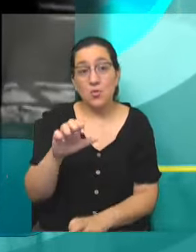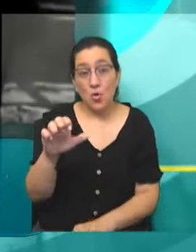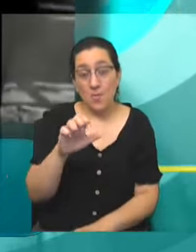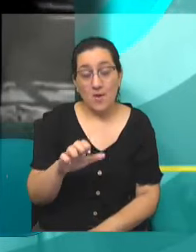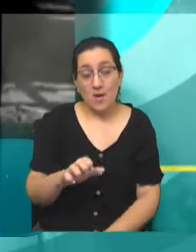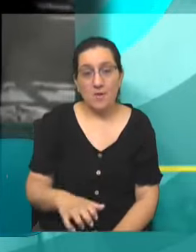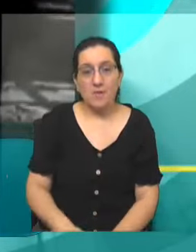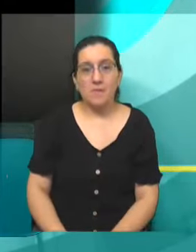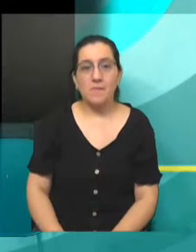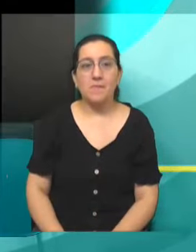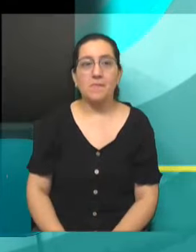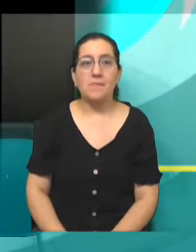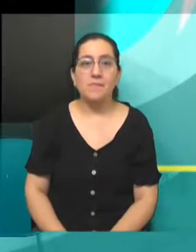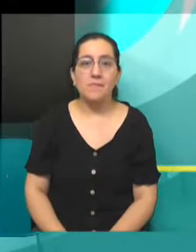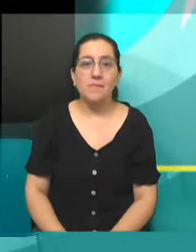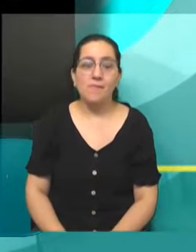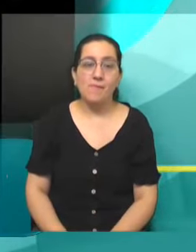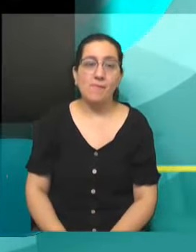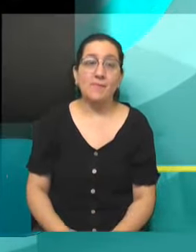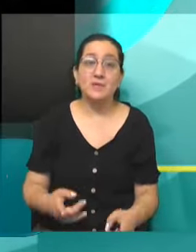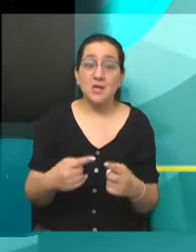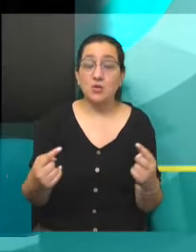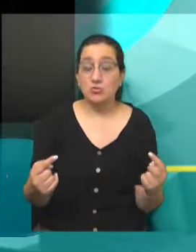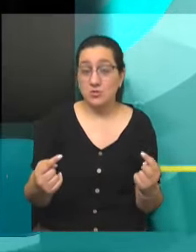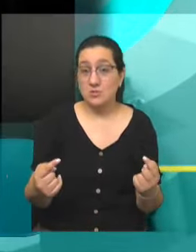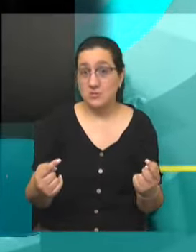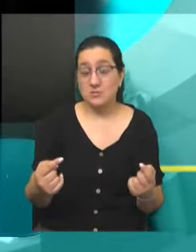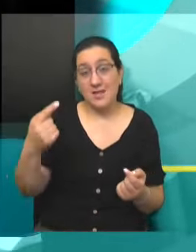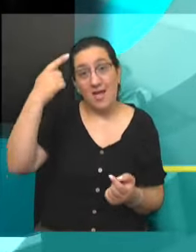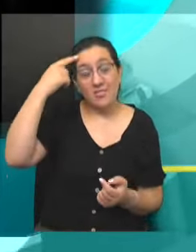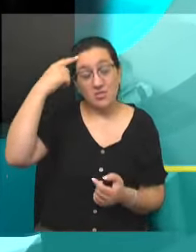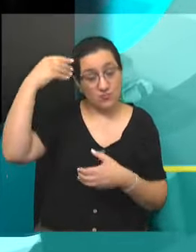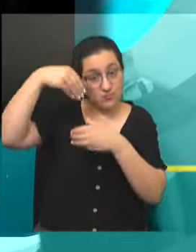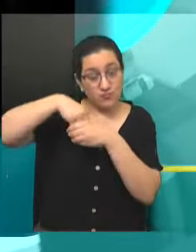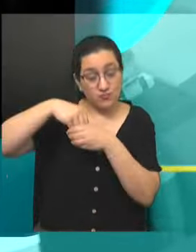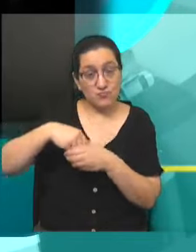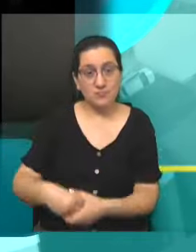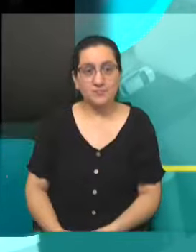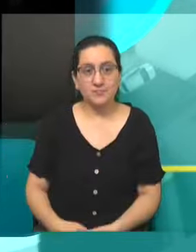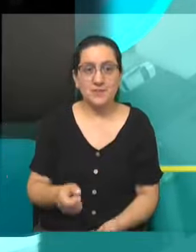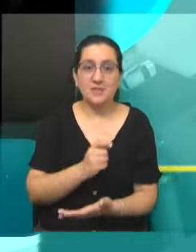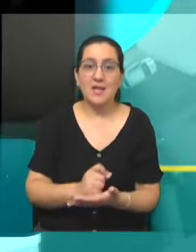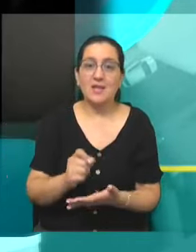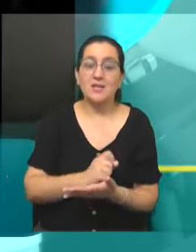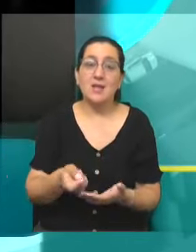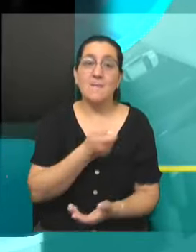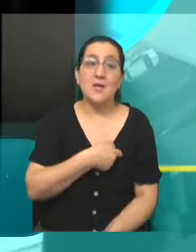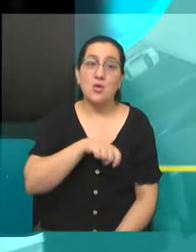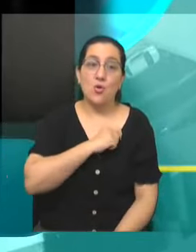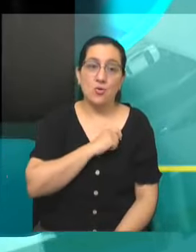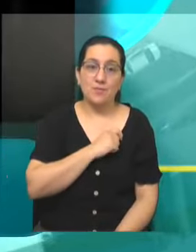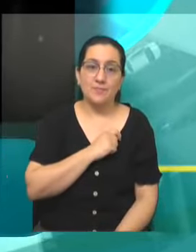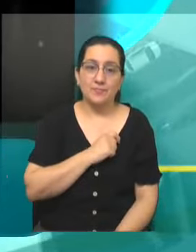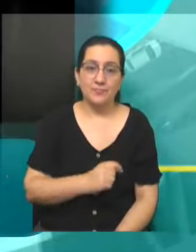conciencia, los monólogos internos, estas cosas que, ¿no? Que pasa todo como a través de la cabeza. Todo. Exacto. Y está escrita en español, ¿no?